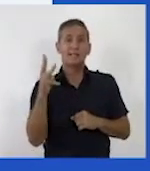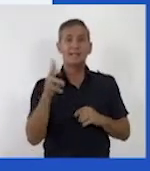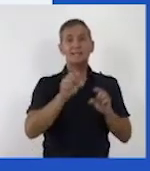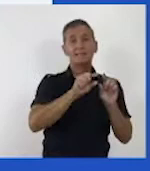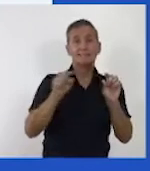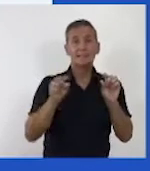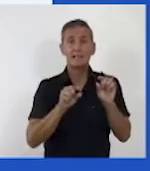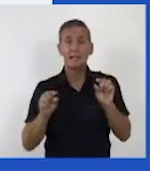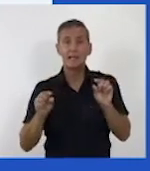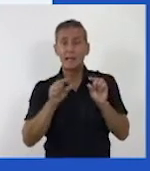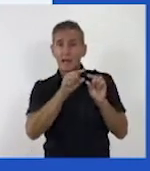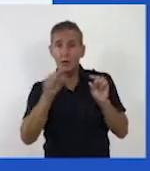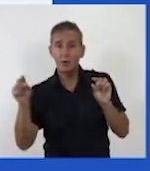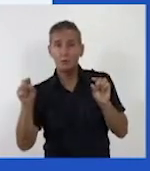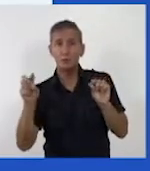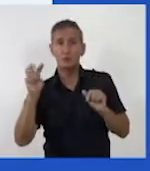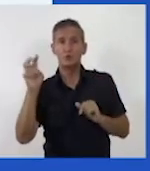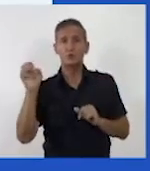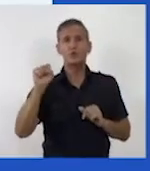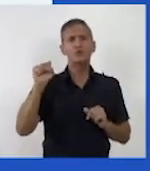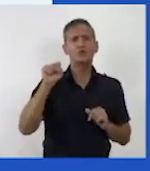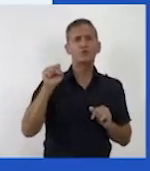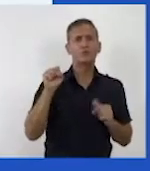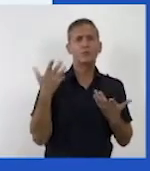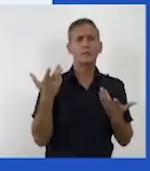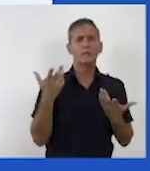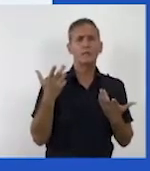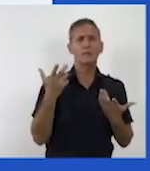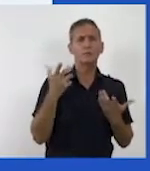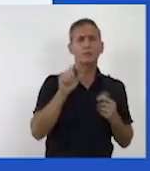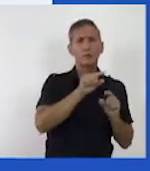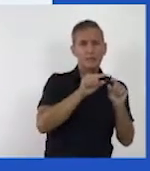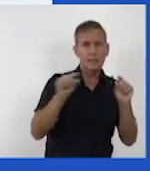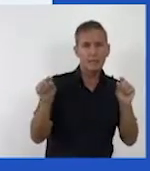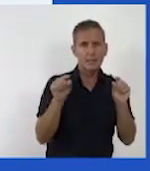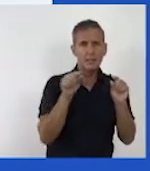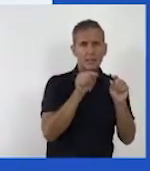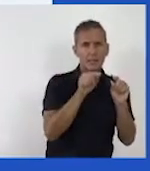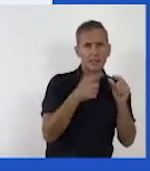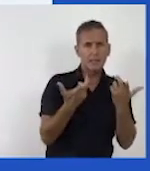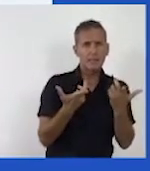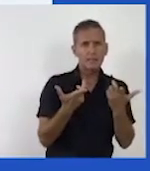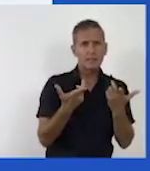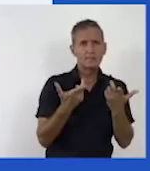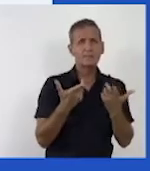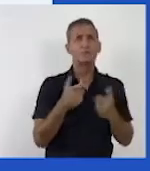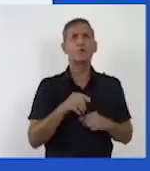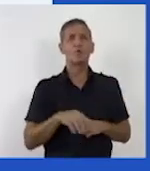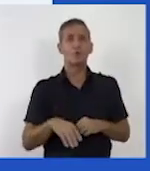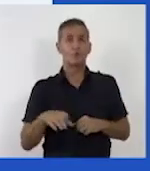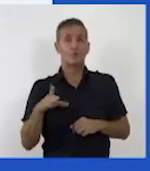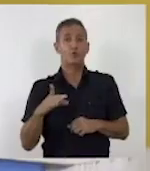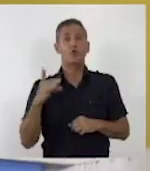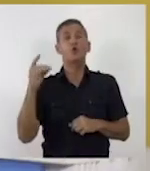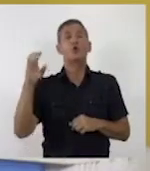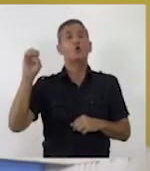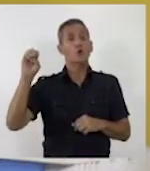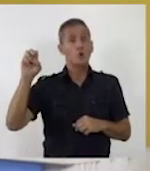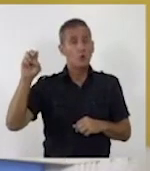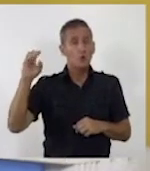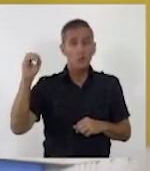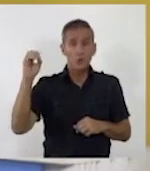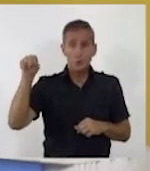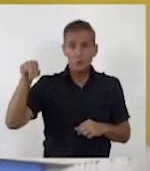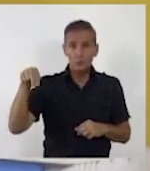cuál es el sujeto de la tercera oración ya lo leyeron por supuesto don pomposo bueno